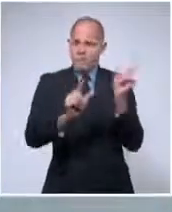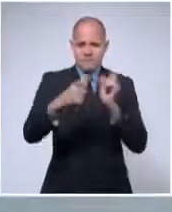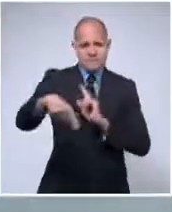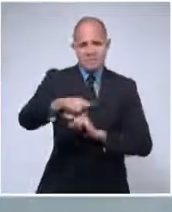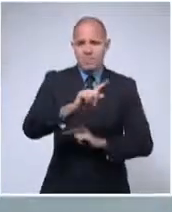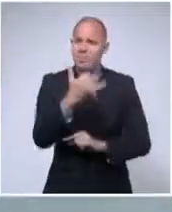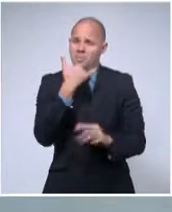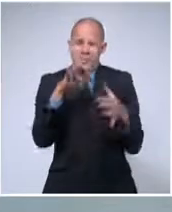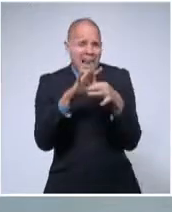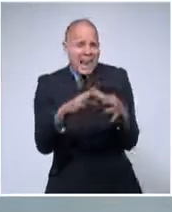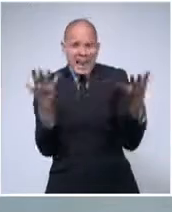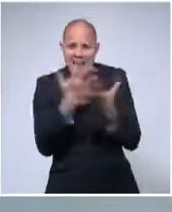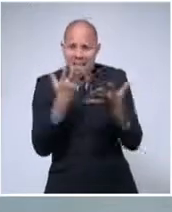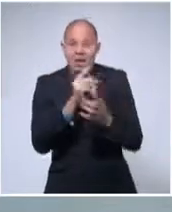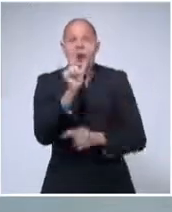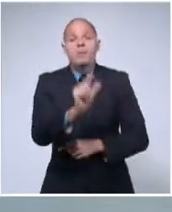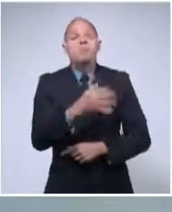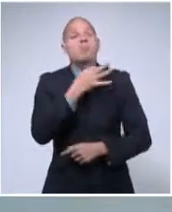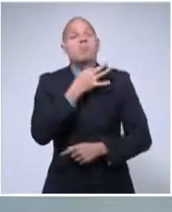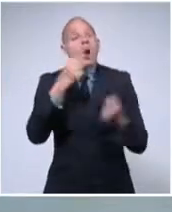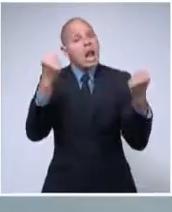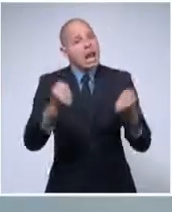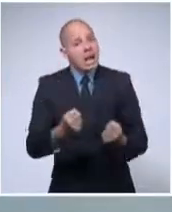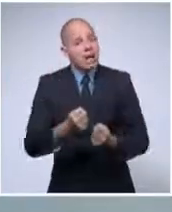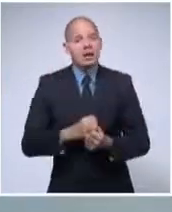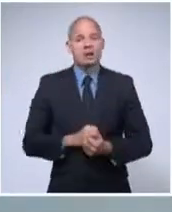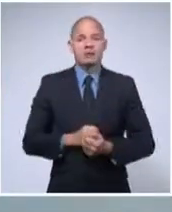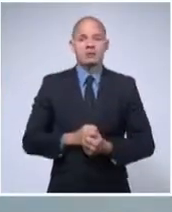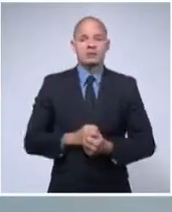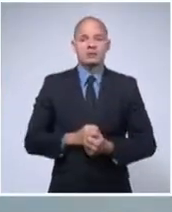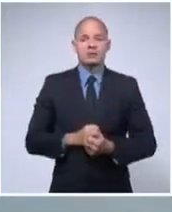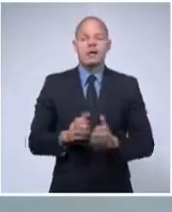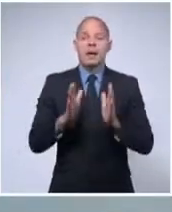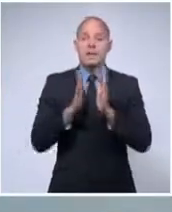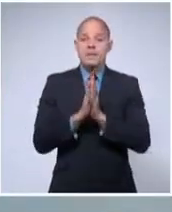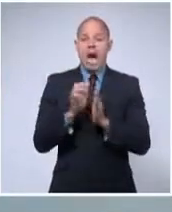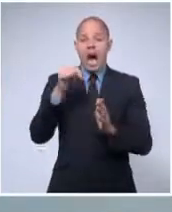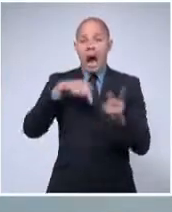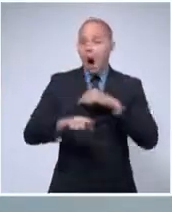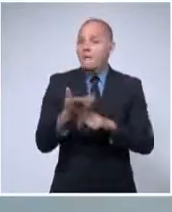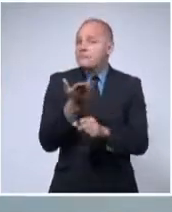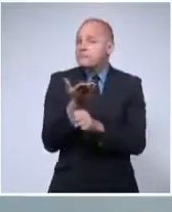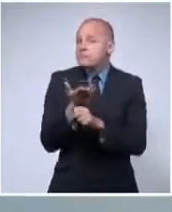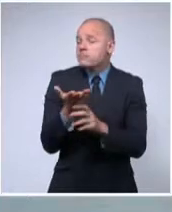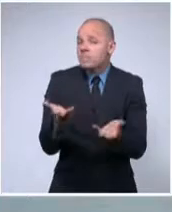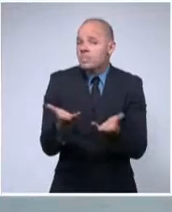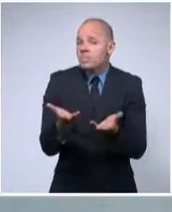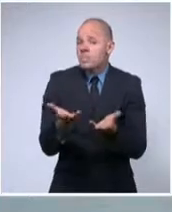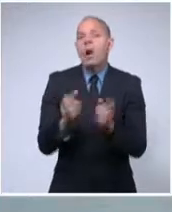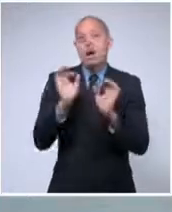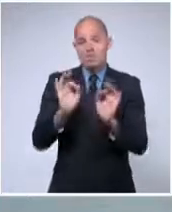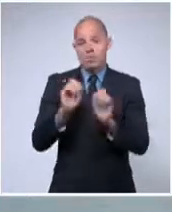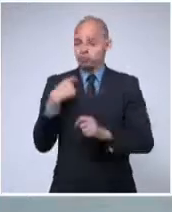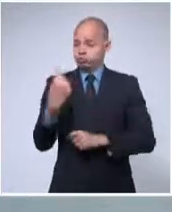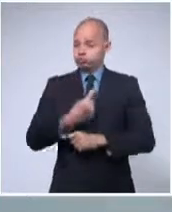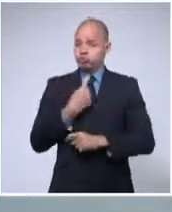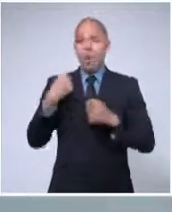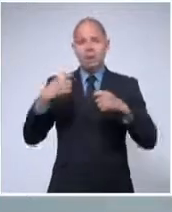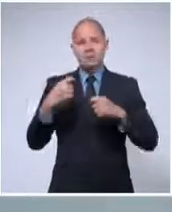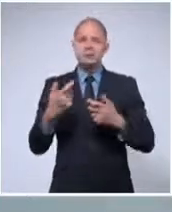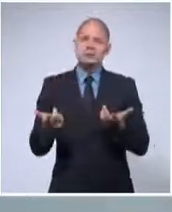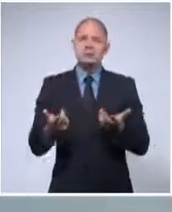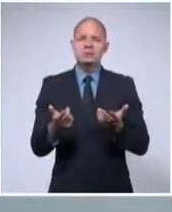y frágiles. De este modo, apelan a nuestra responsabilidad de promover, con un